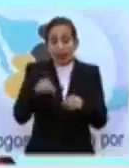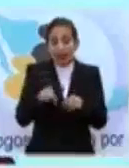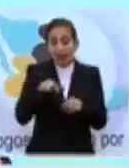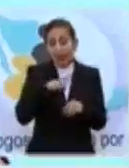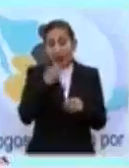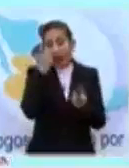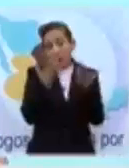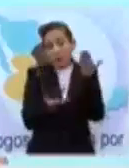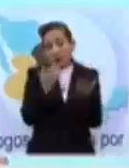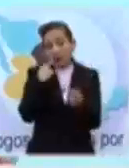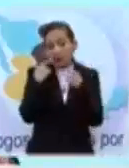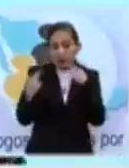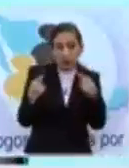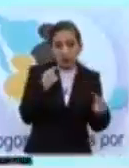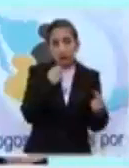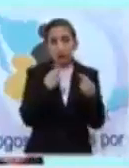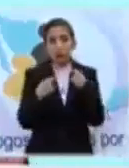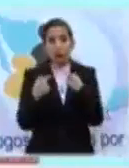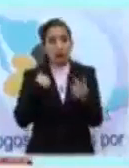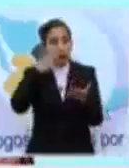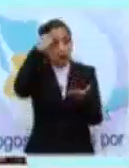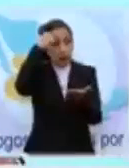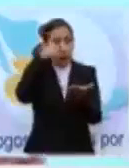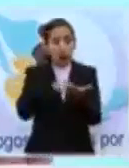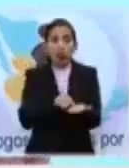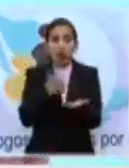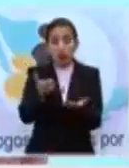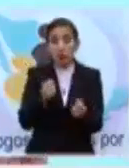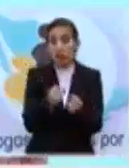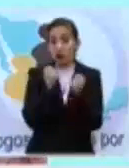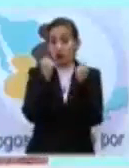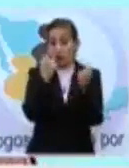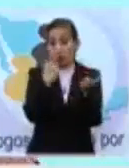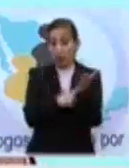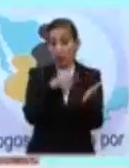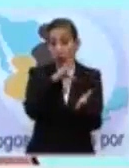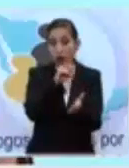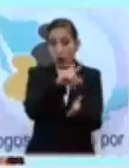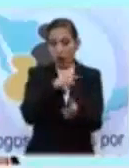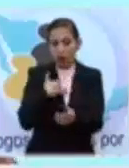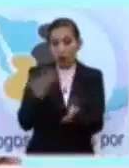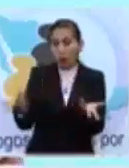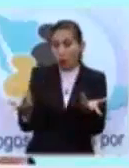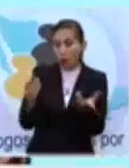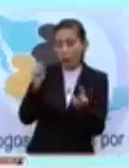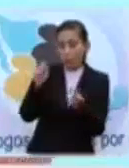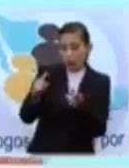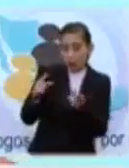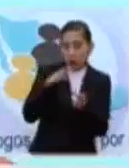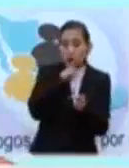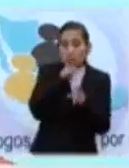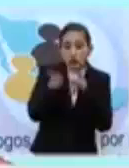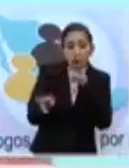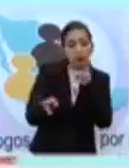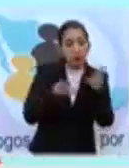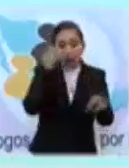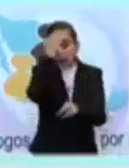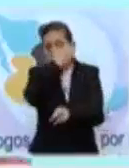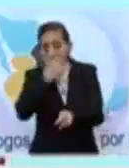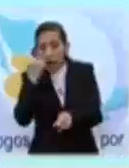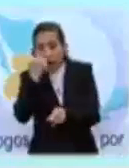alguna discusión al respecto y creo que esta es una fortaleza incluso del Coneval. El no hacer vinculatorio los resultados de la